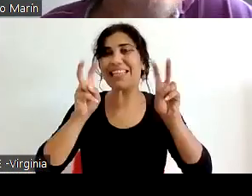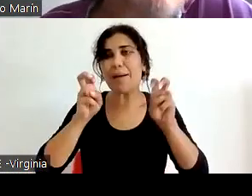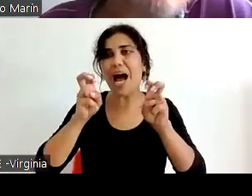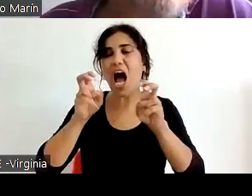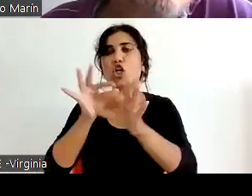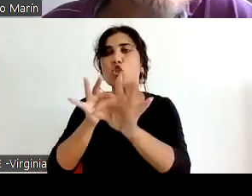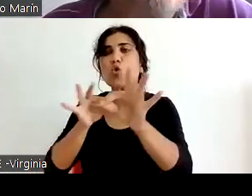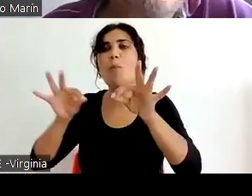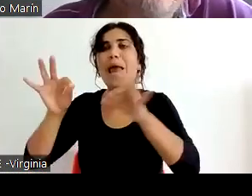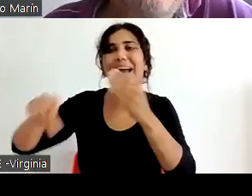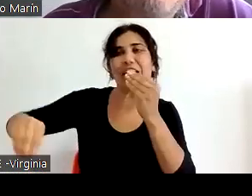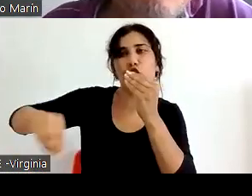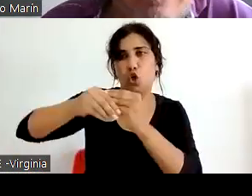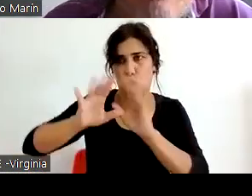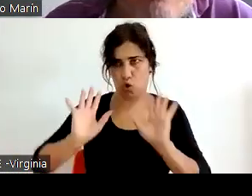lo ideal es